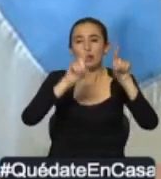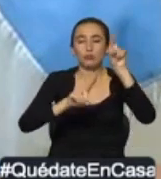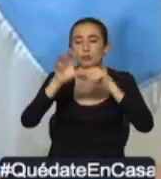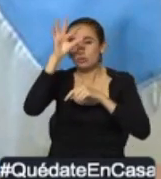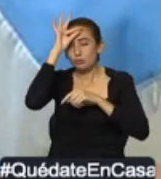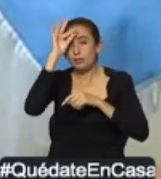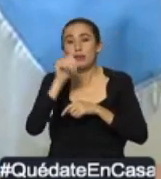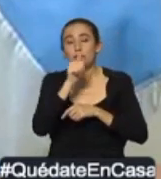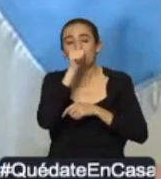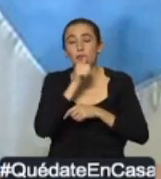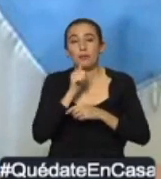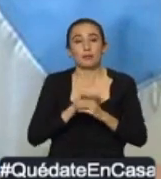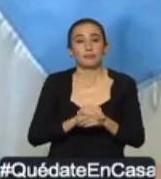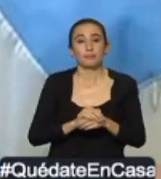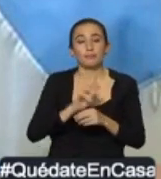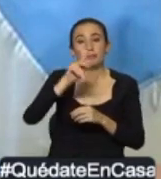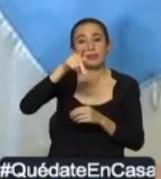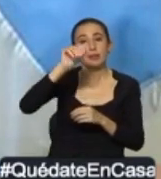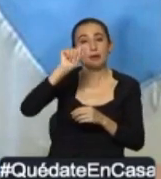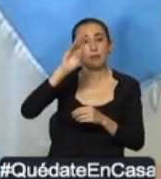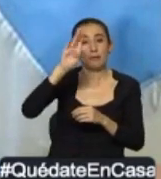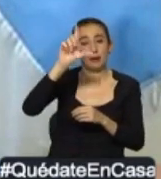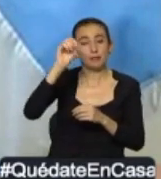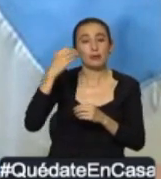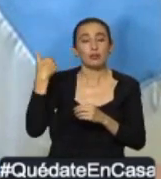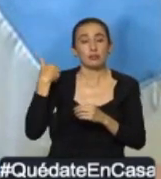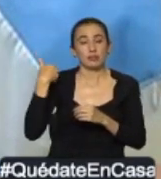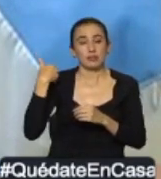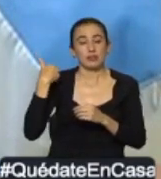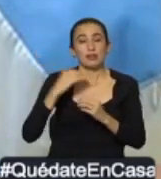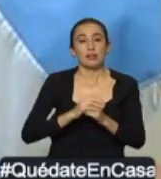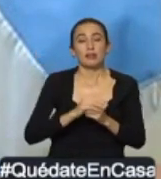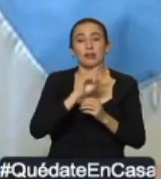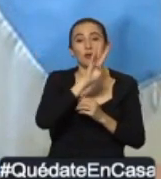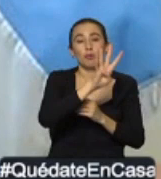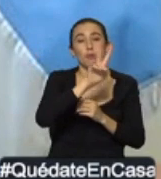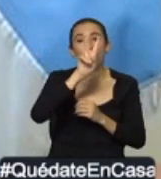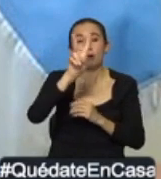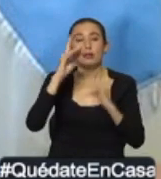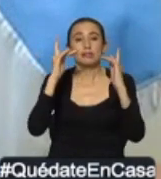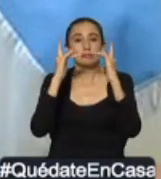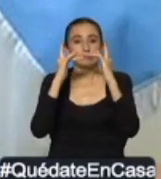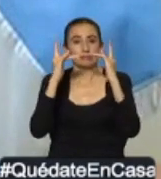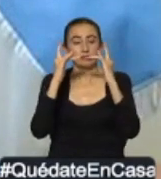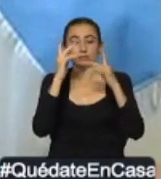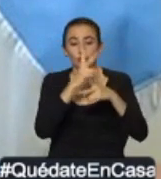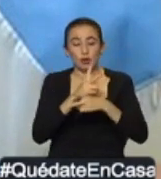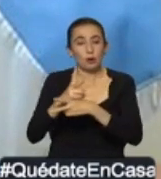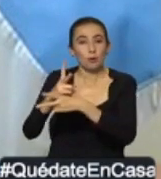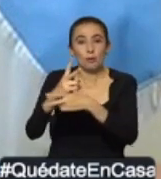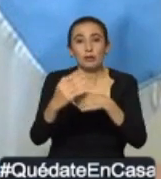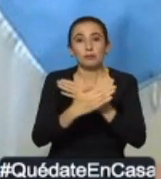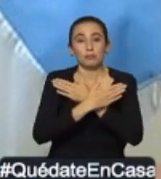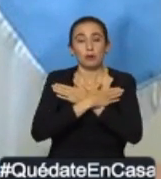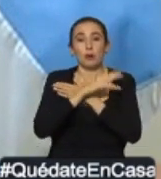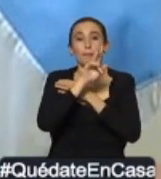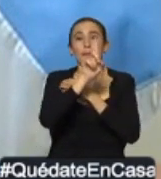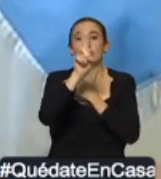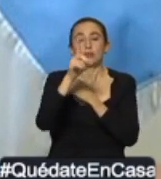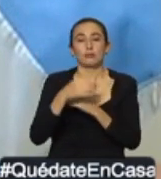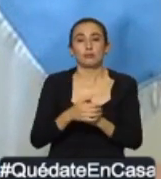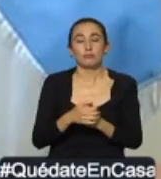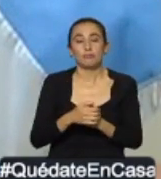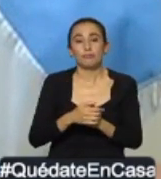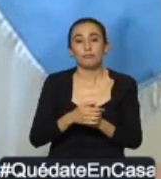pablo arturo suárez cuenta con 42 camas y en la unidad de cuidados intensivos y 21 los pacientes